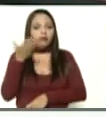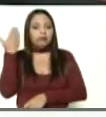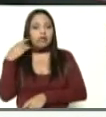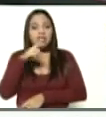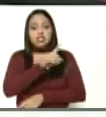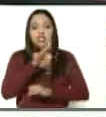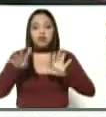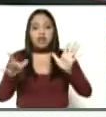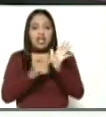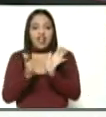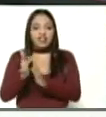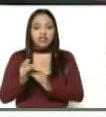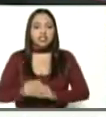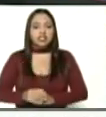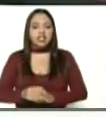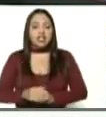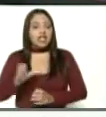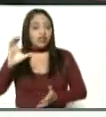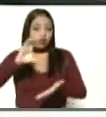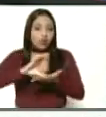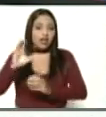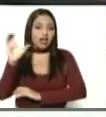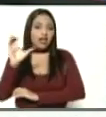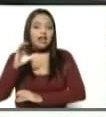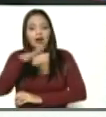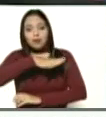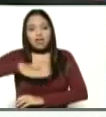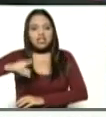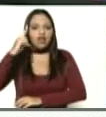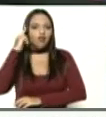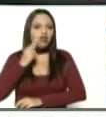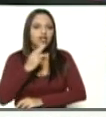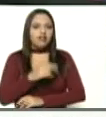lo que es hoy la ciudad de Caracas, la Plaza Bolívar,